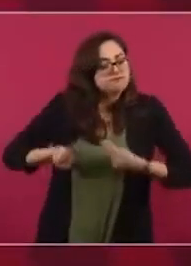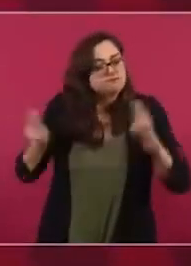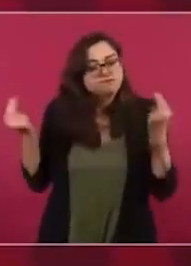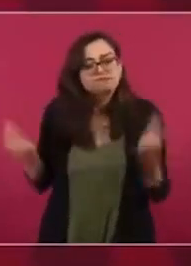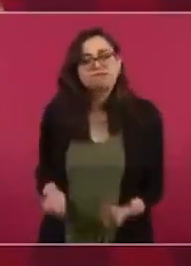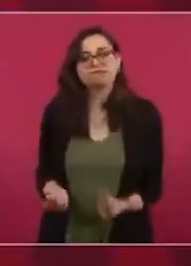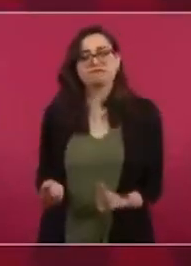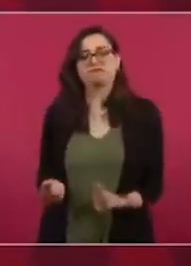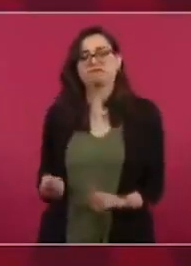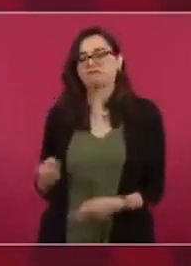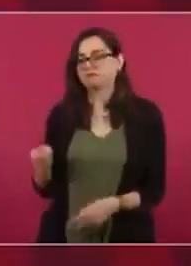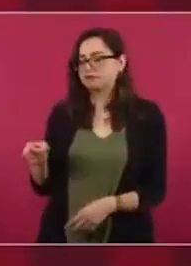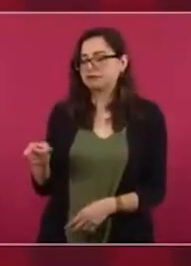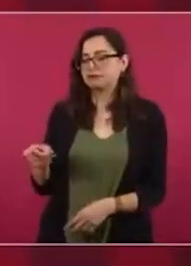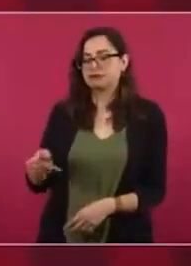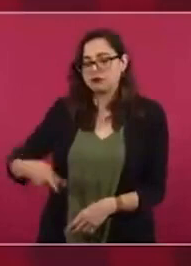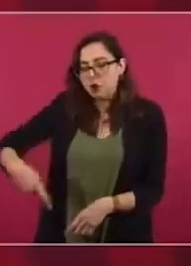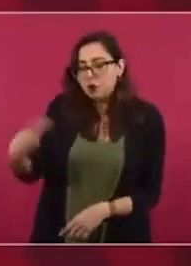Es una empresa pública